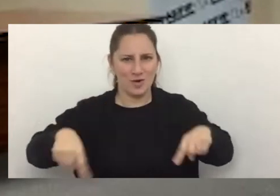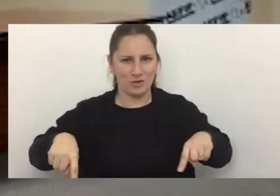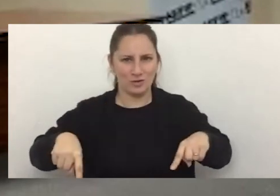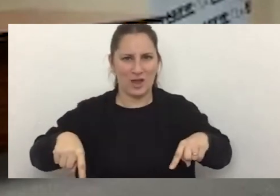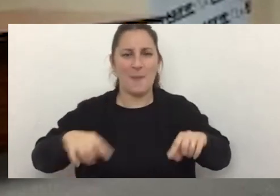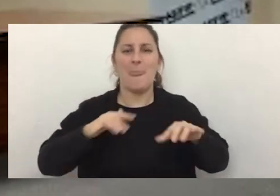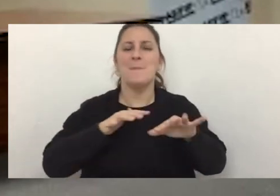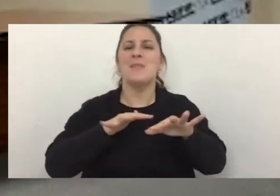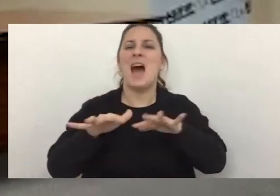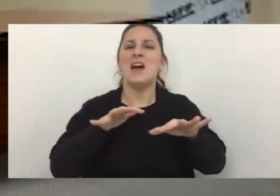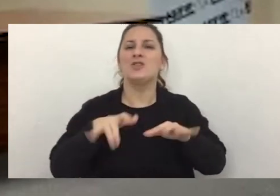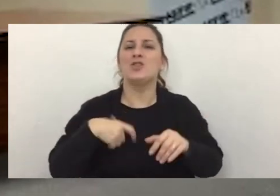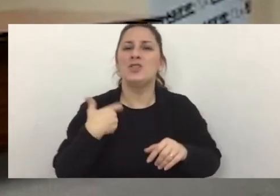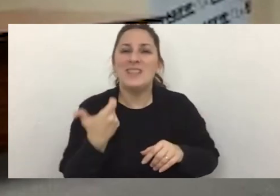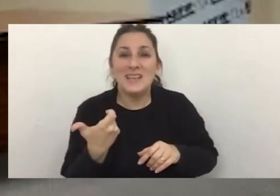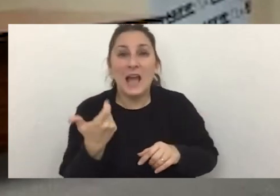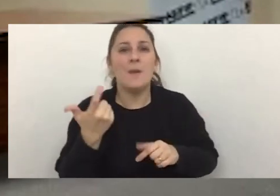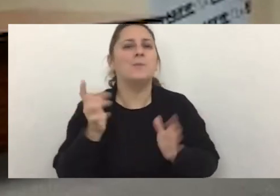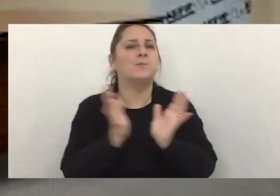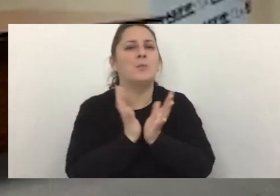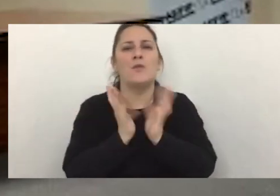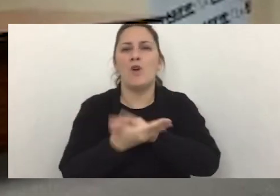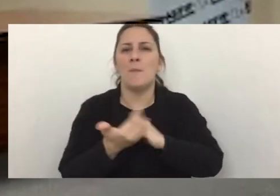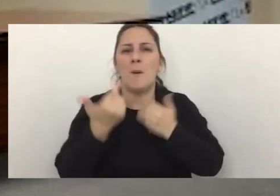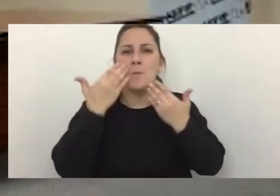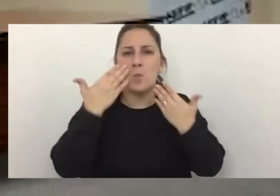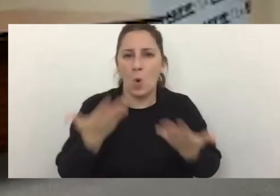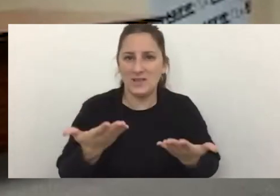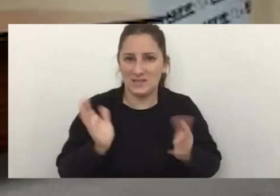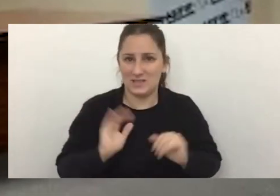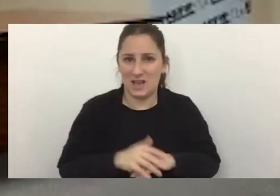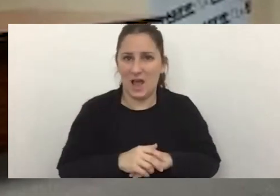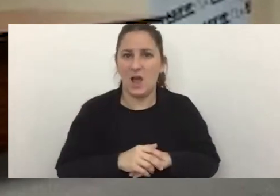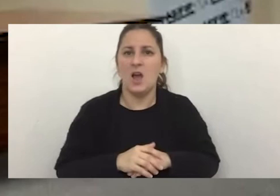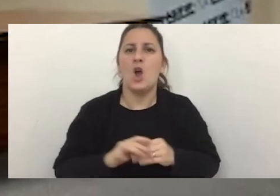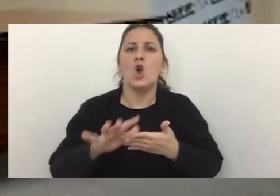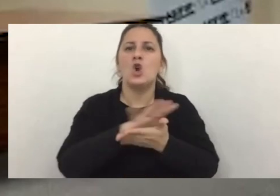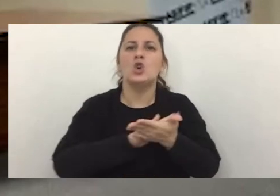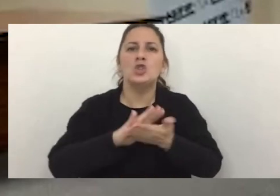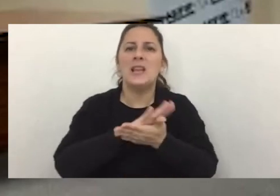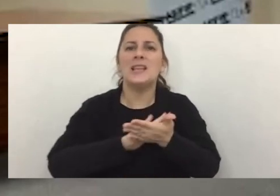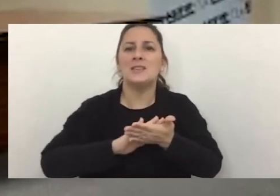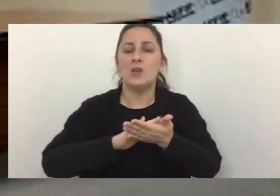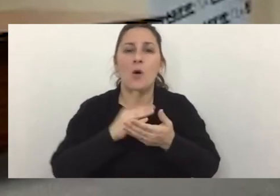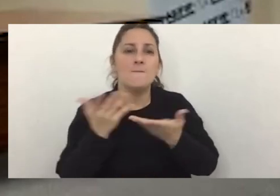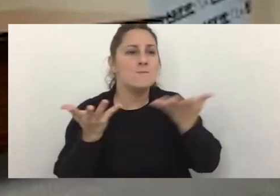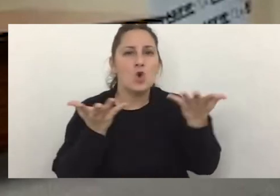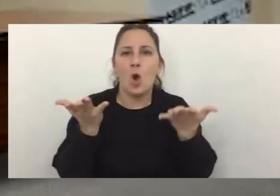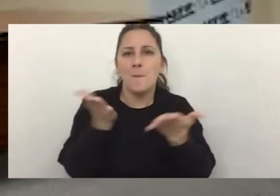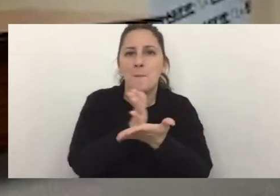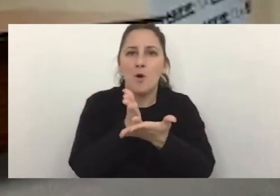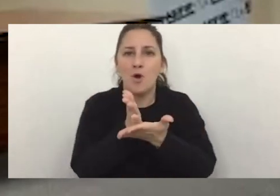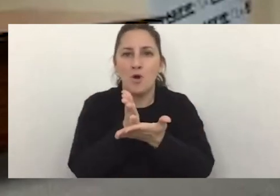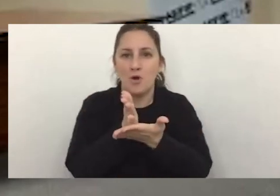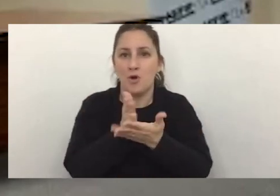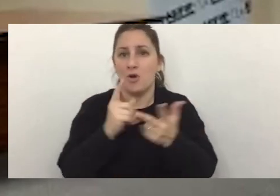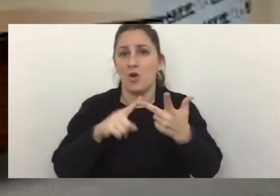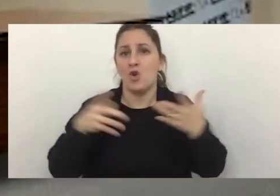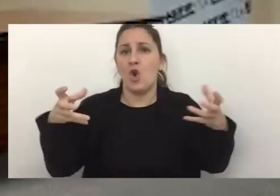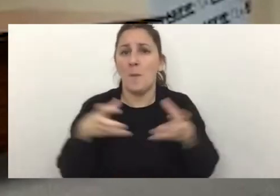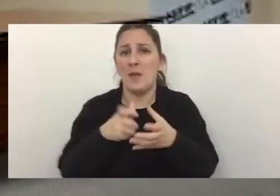sindical, que es la huelga, recurrir a la conciliación y el arbitraje, y tercero, el convenio colectivo de